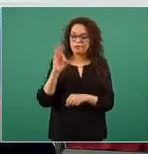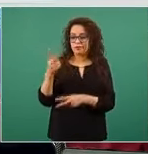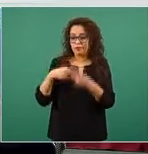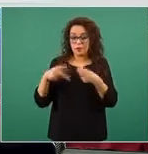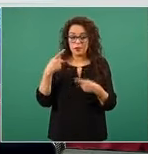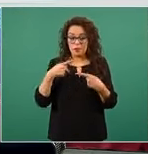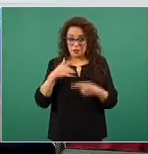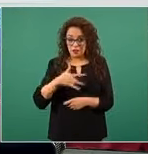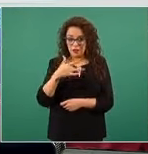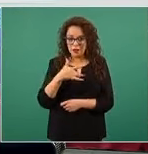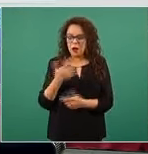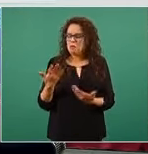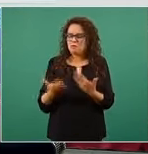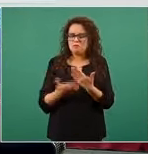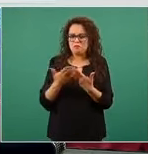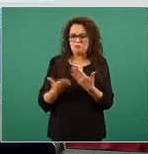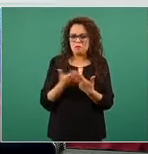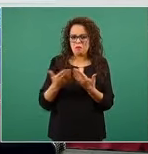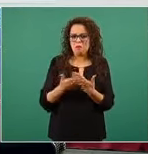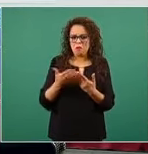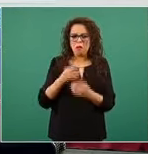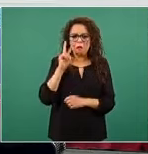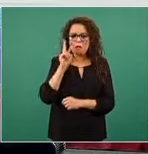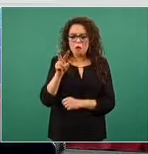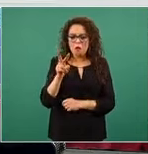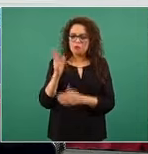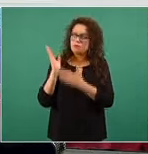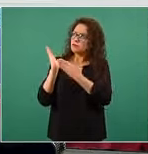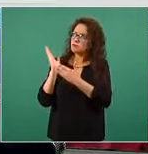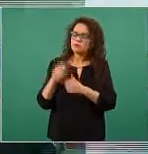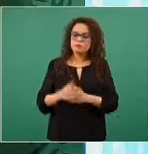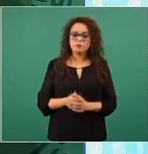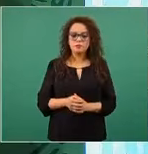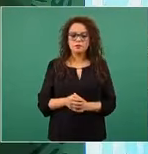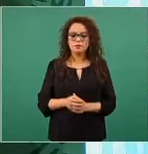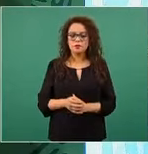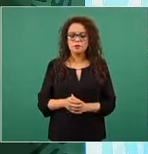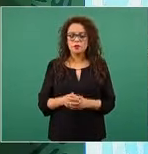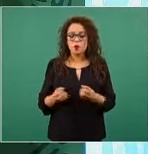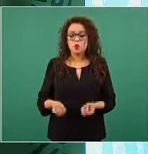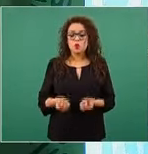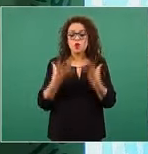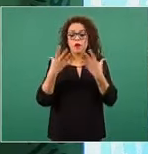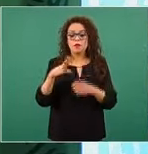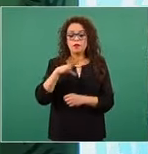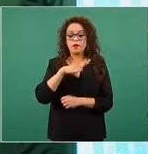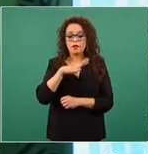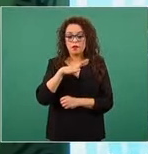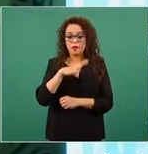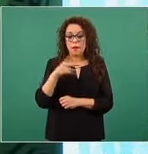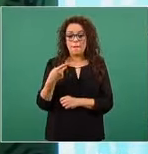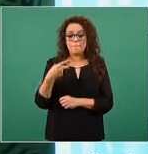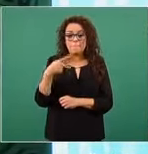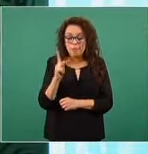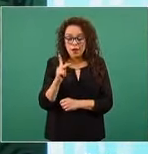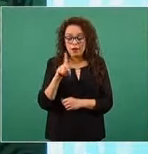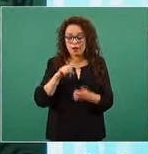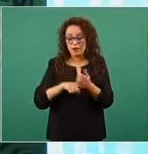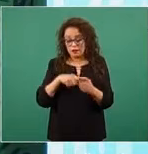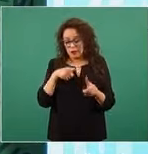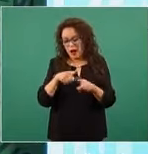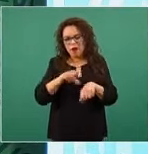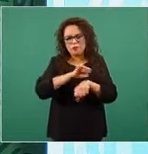han sido mínimas si se considera la cantidad que ocurre, pero sobre todo que son reacciones leves